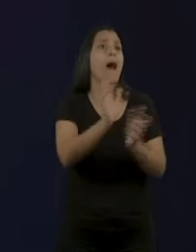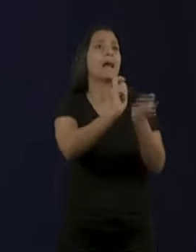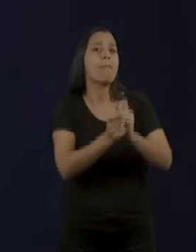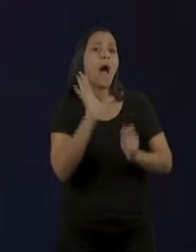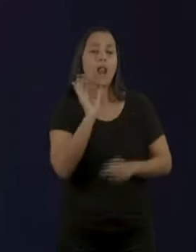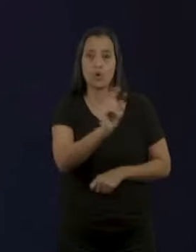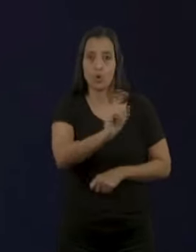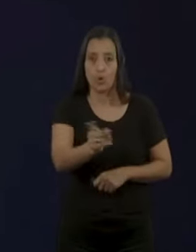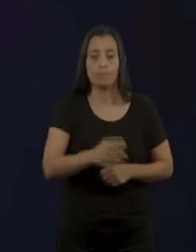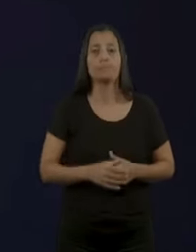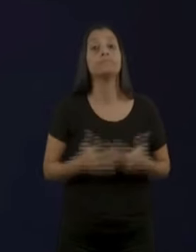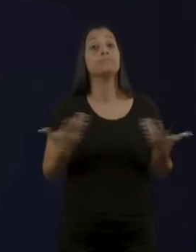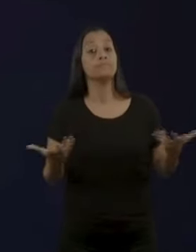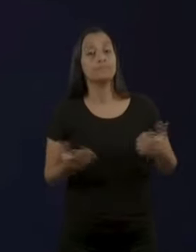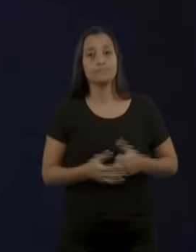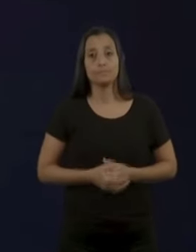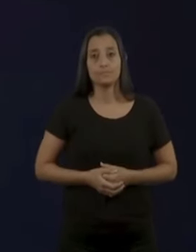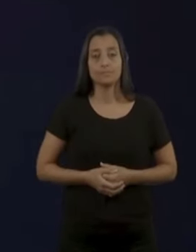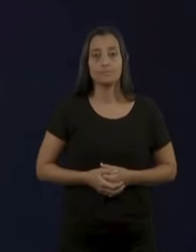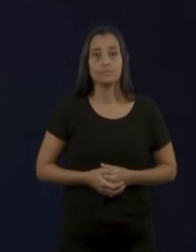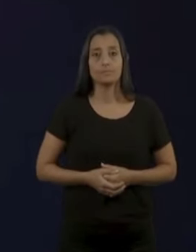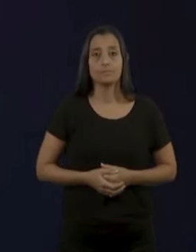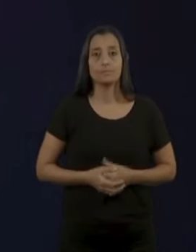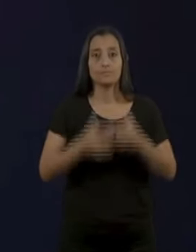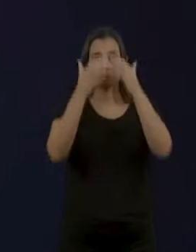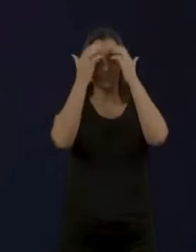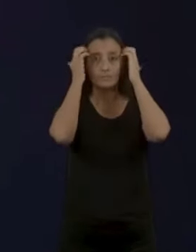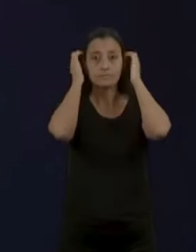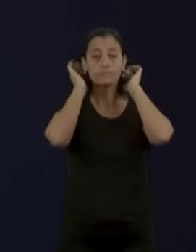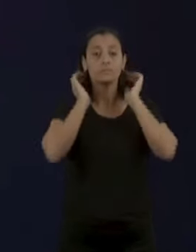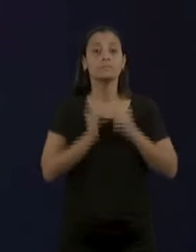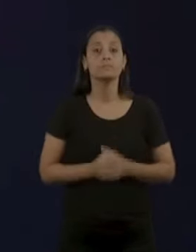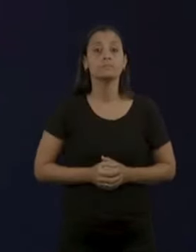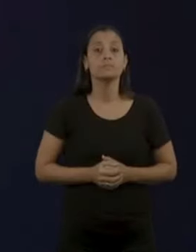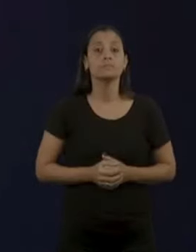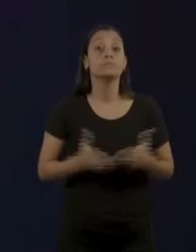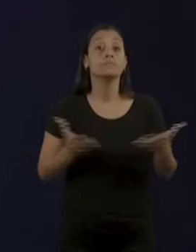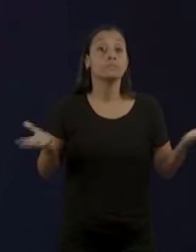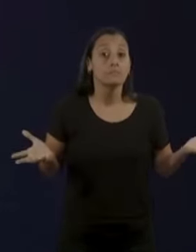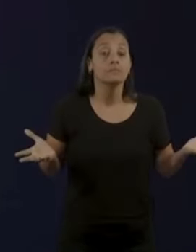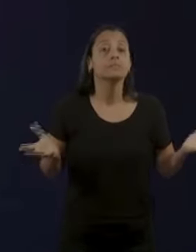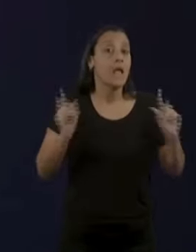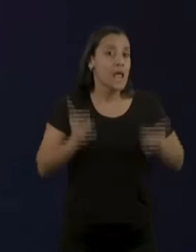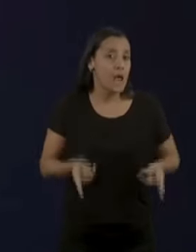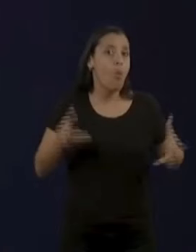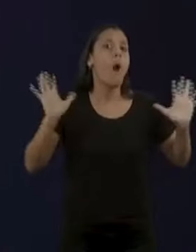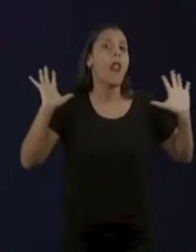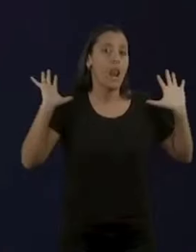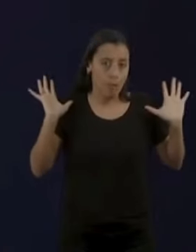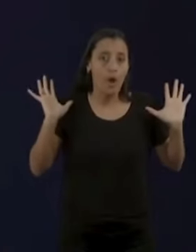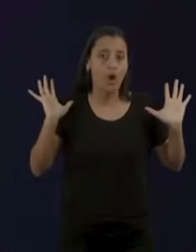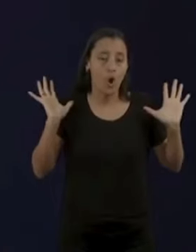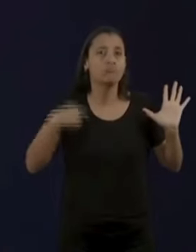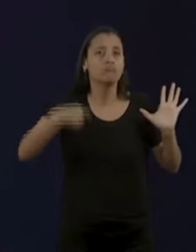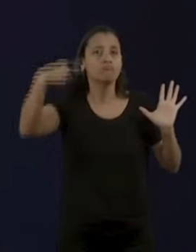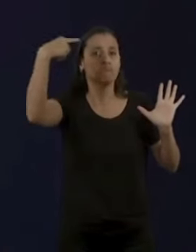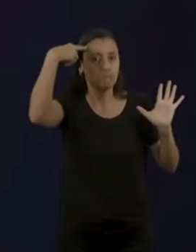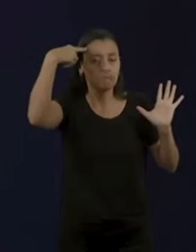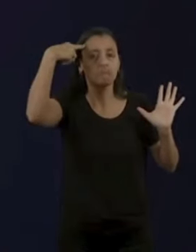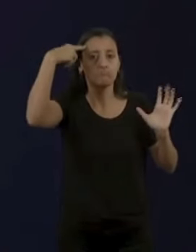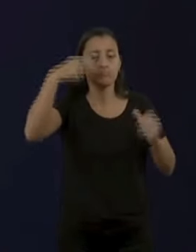quita que lo que lo que no quita que lo que no quita que va a ser un hermoso